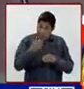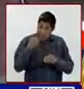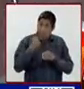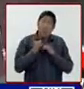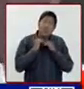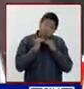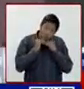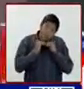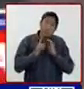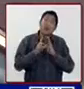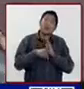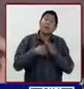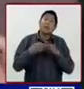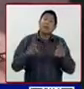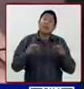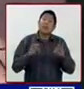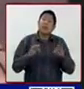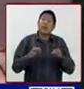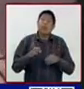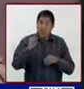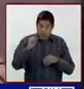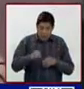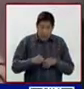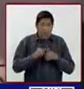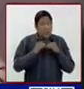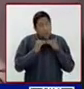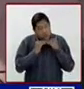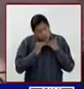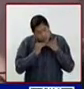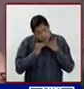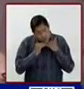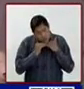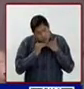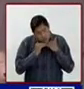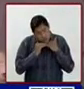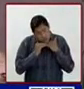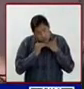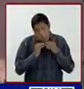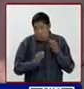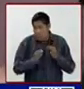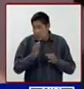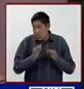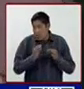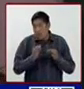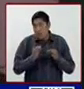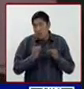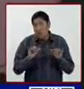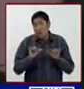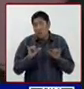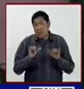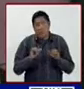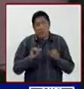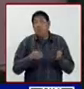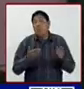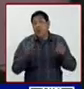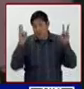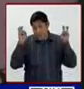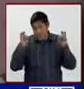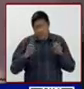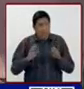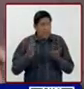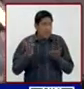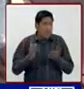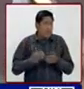viene la fiesta? Sí, hay que velarles, ¿no? Como si hubieran muerto, digamos, ayer. Hay que velarles, hay